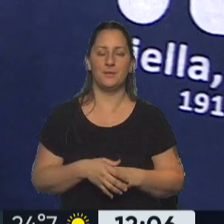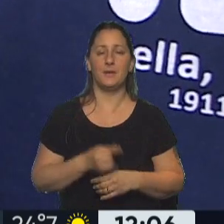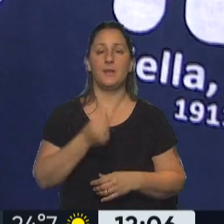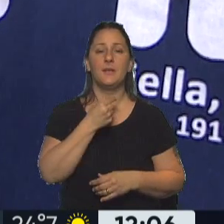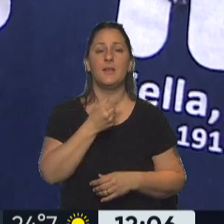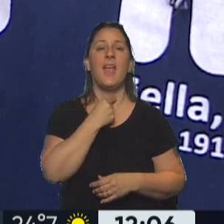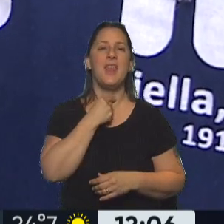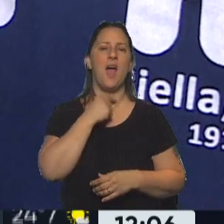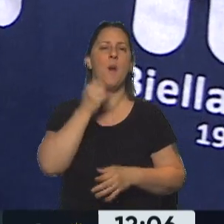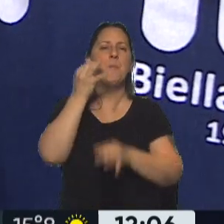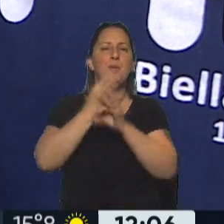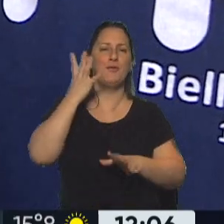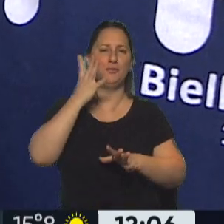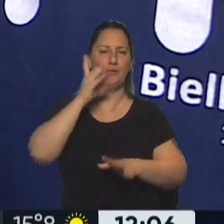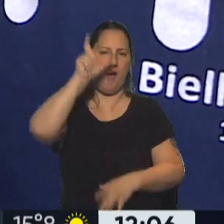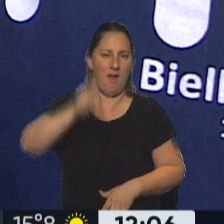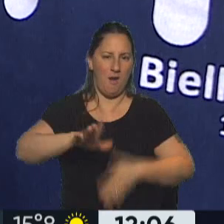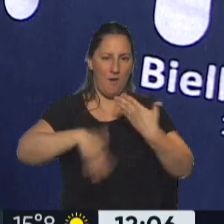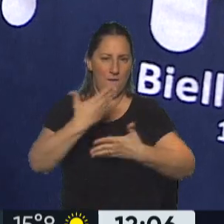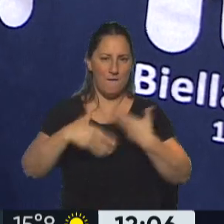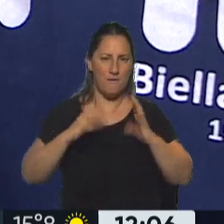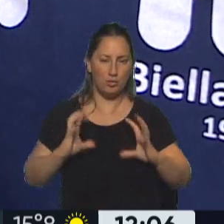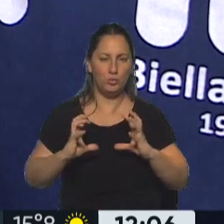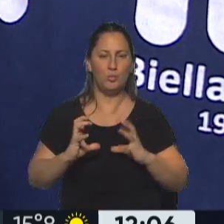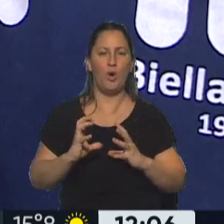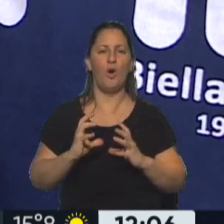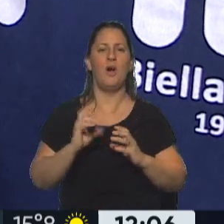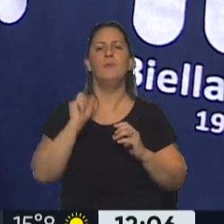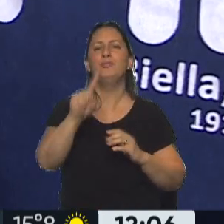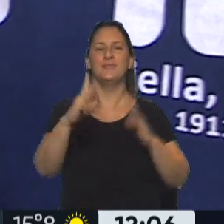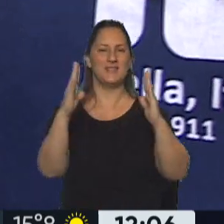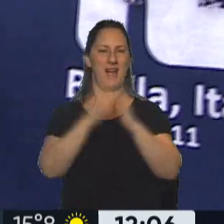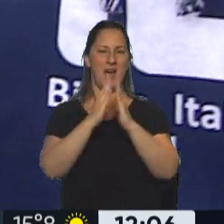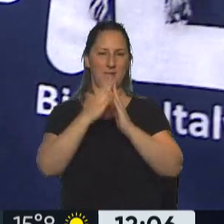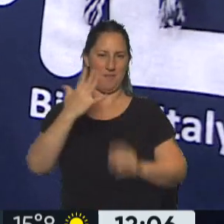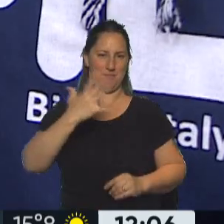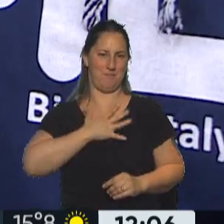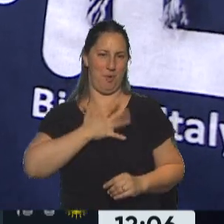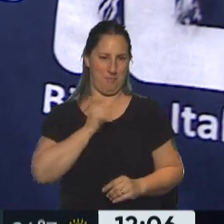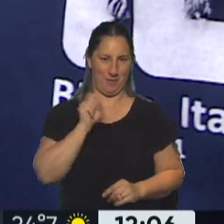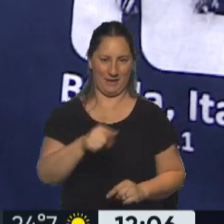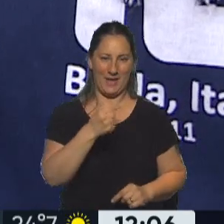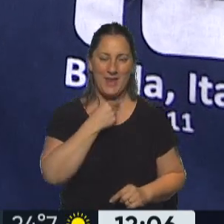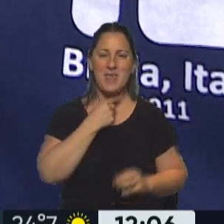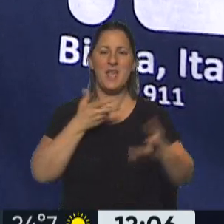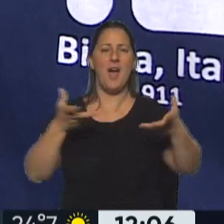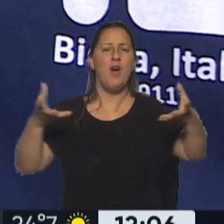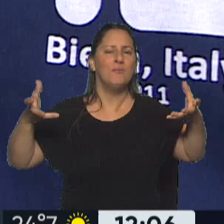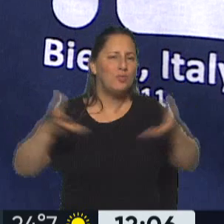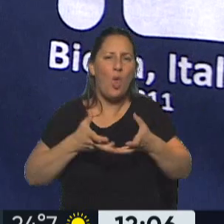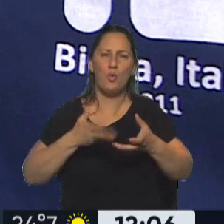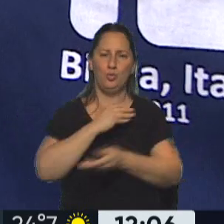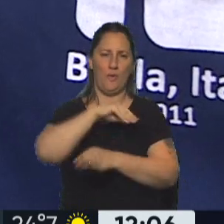un jugador de fútbol. Que quería tener su casa propia. Poder estar con nosotros todos